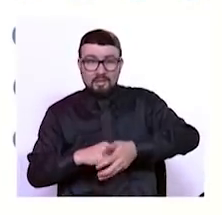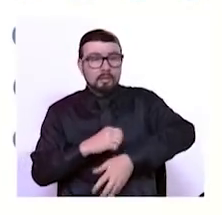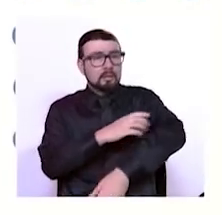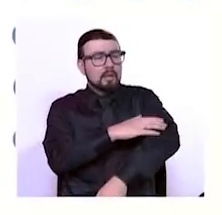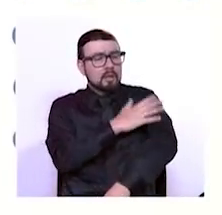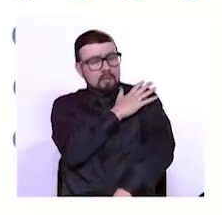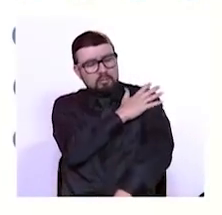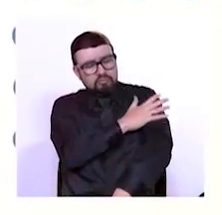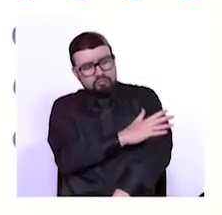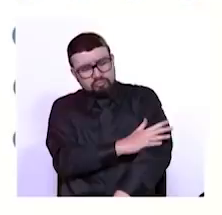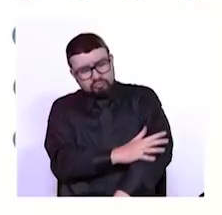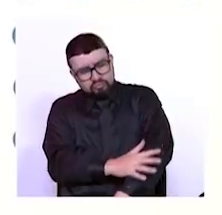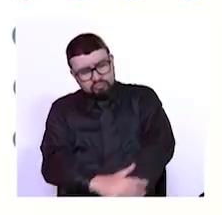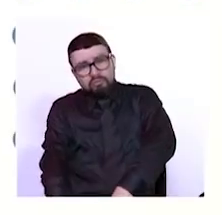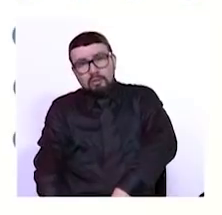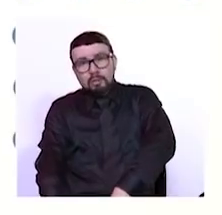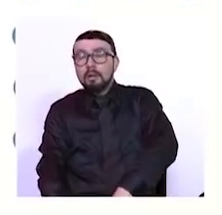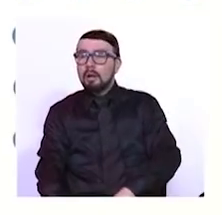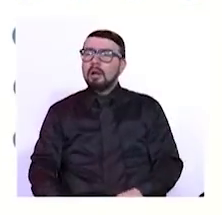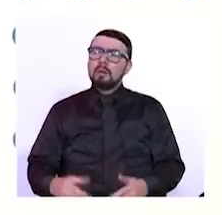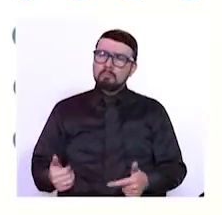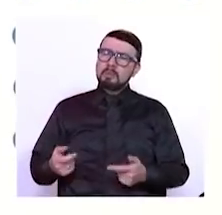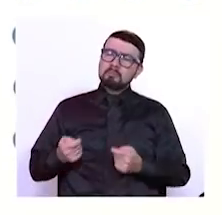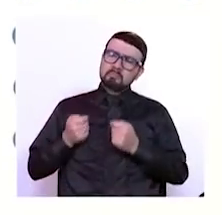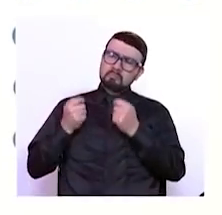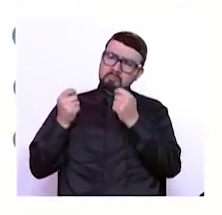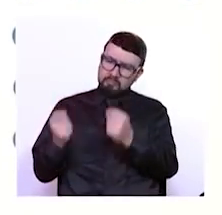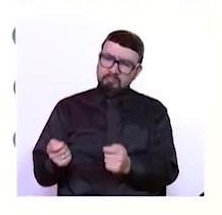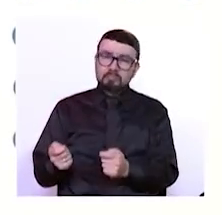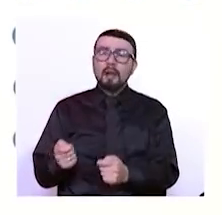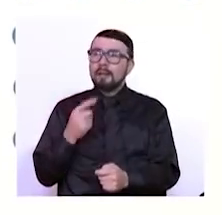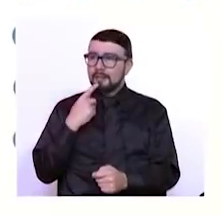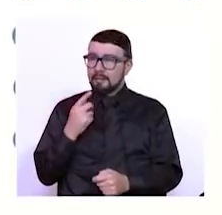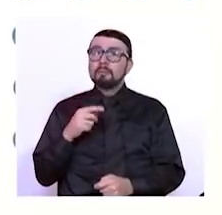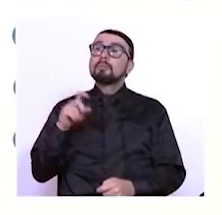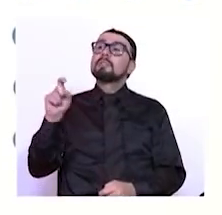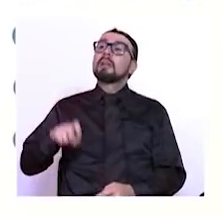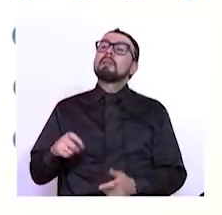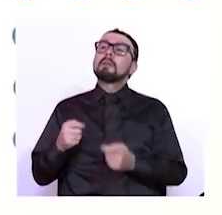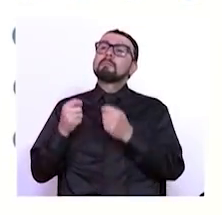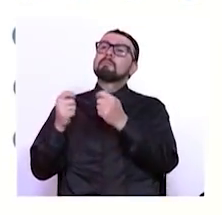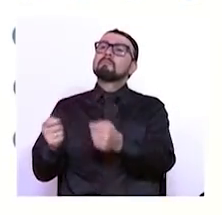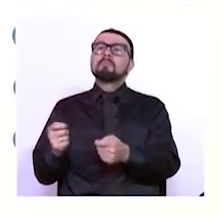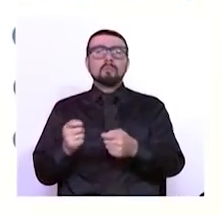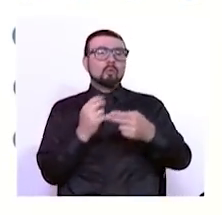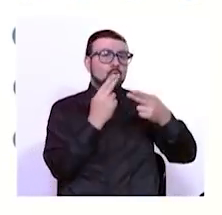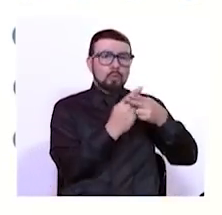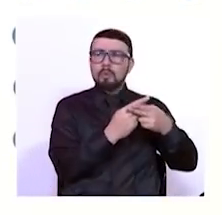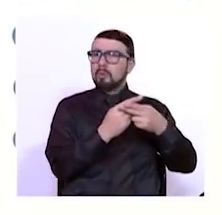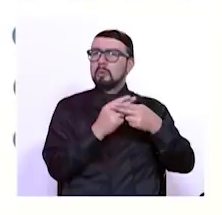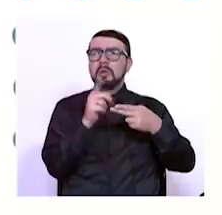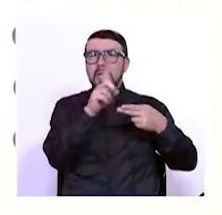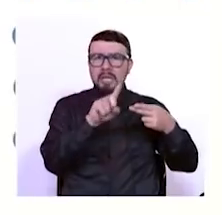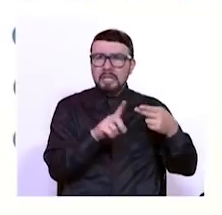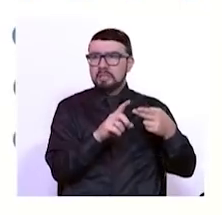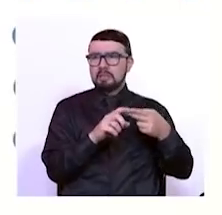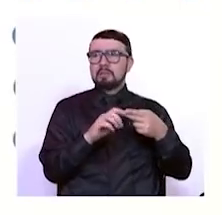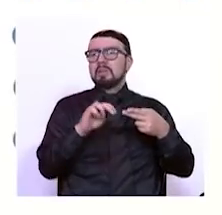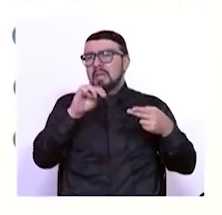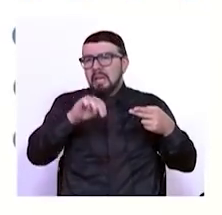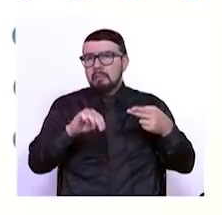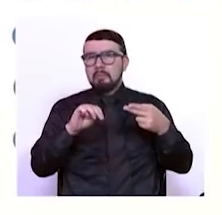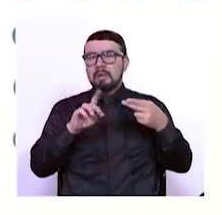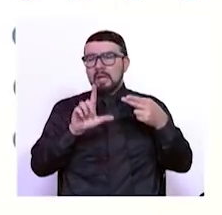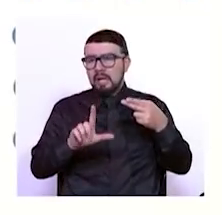largo de la media para poder uno tener una base y decirle, usted debe tener una media talla S, M,